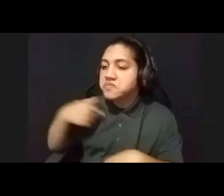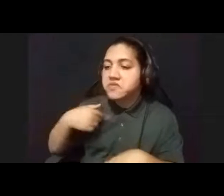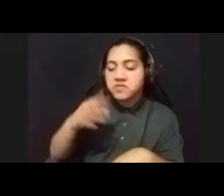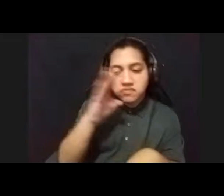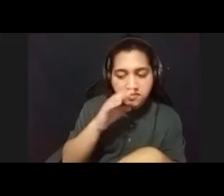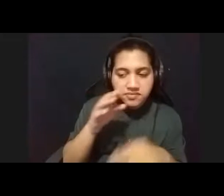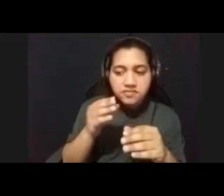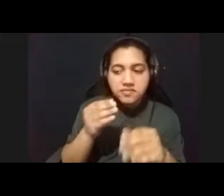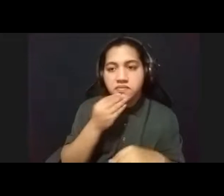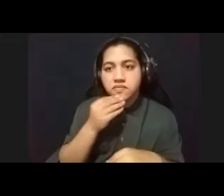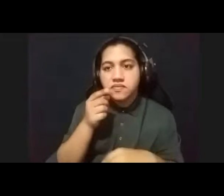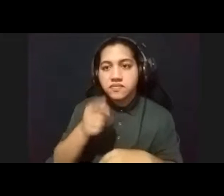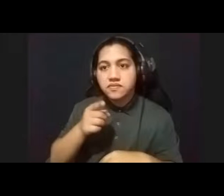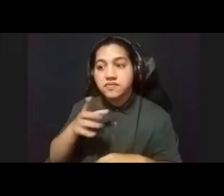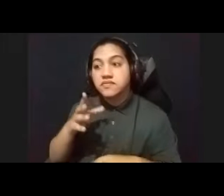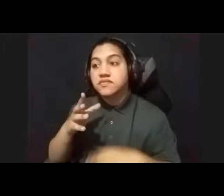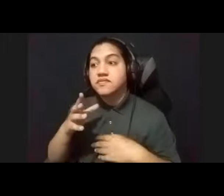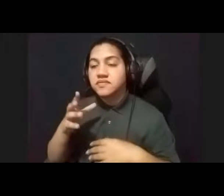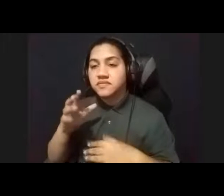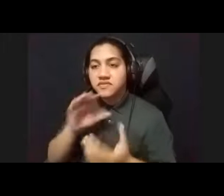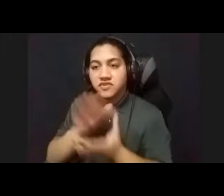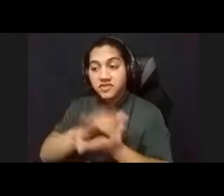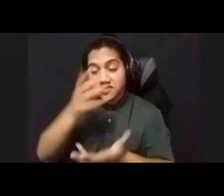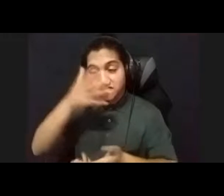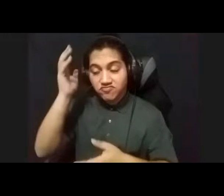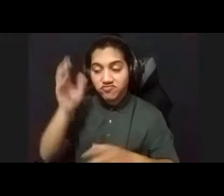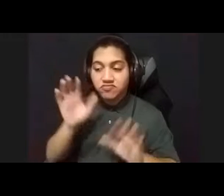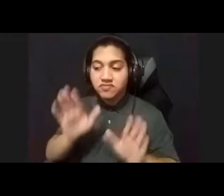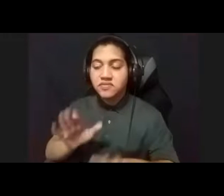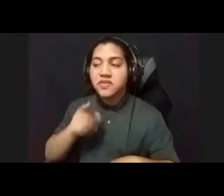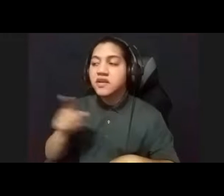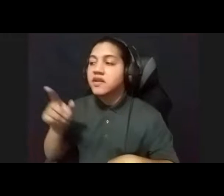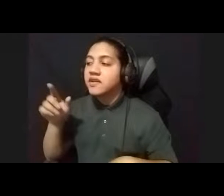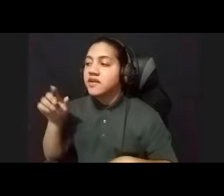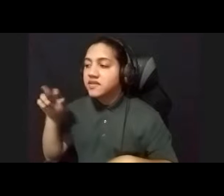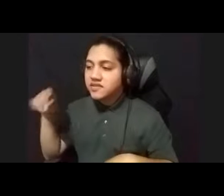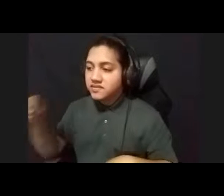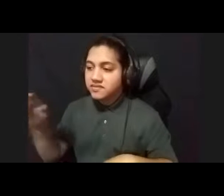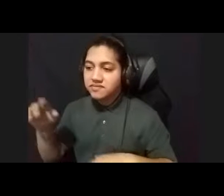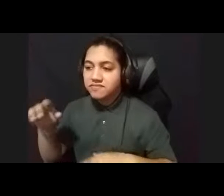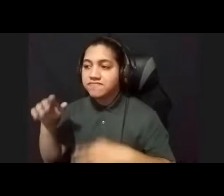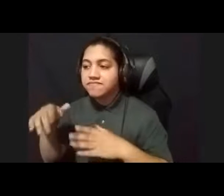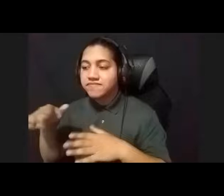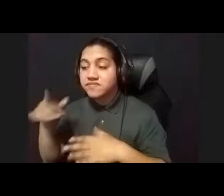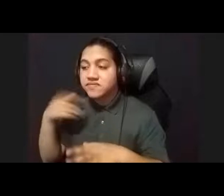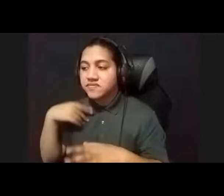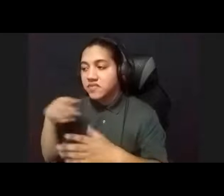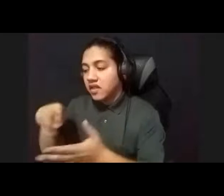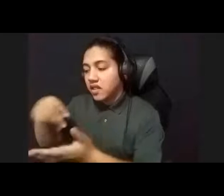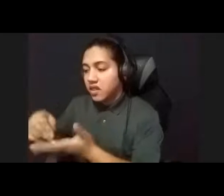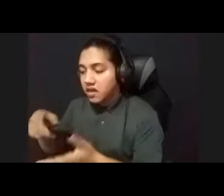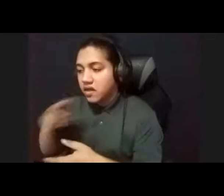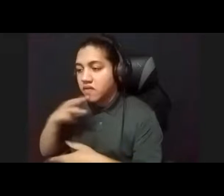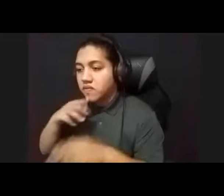Ese sí que era un esposo león. La sabandija fue a pasear, pero se cayó en un charco de agua. Un caballero